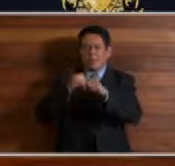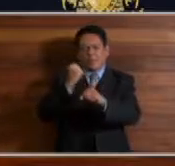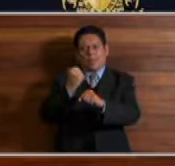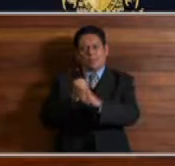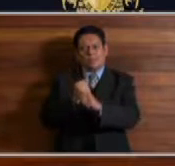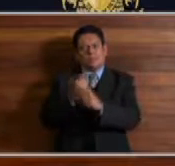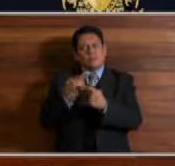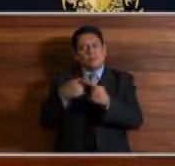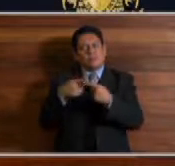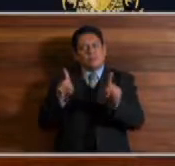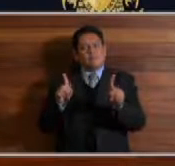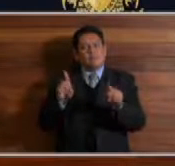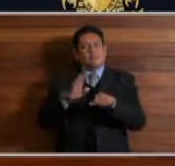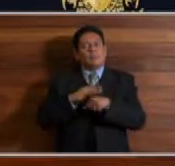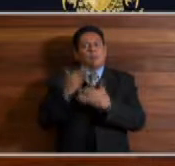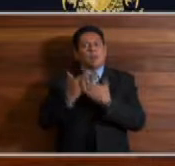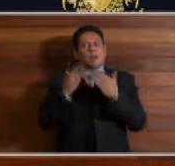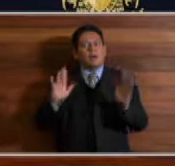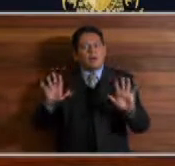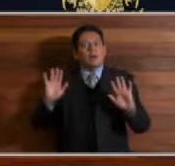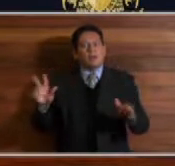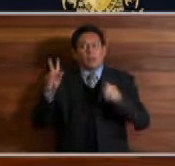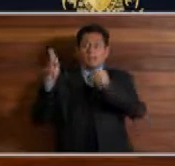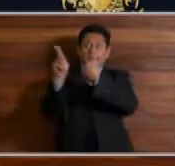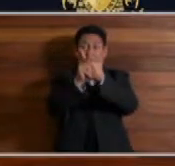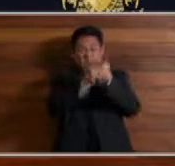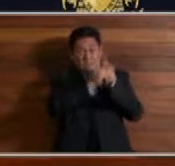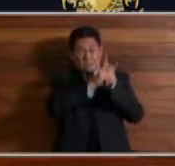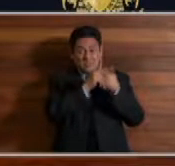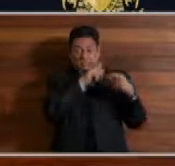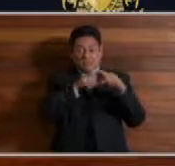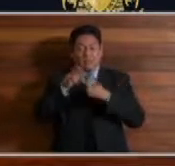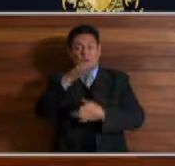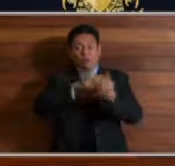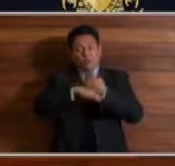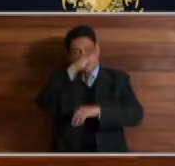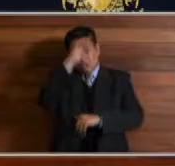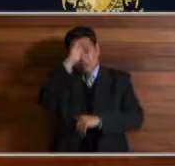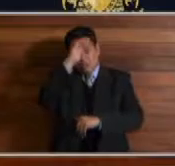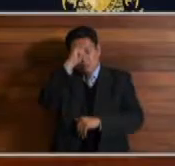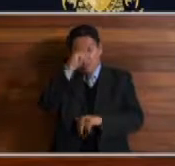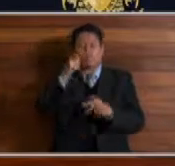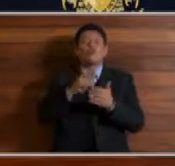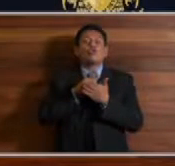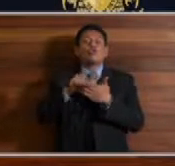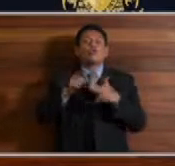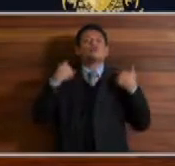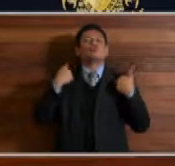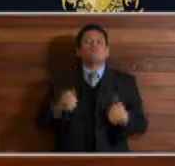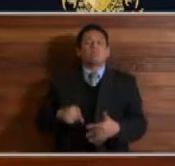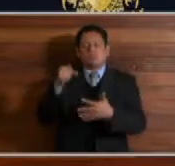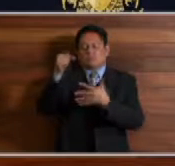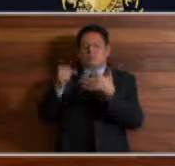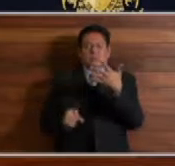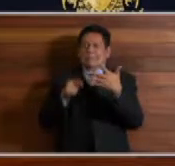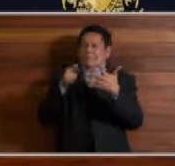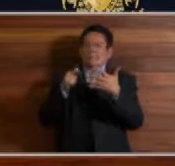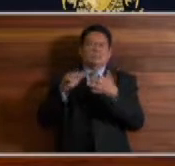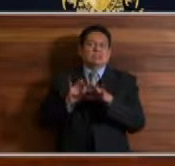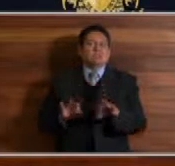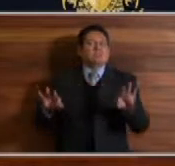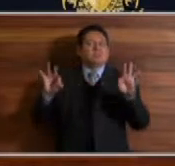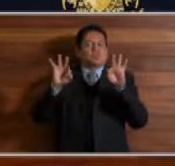derechos humanos no son únicamente derechos, yo diría, políticos, pero se extiende la concepción de